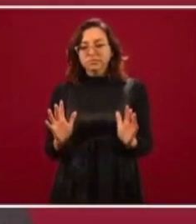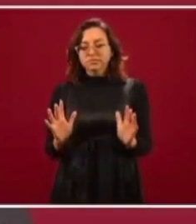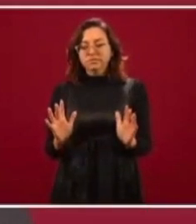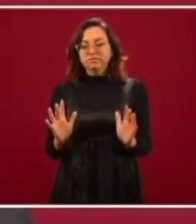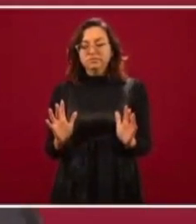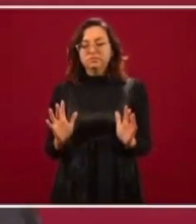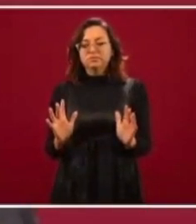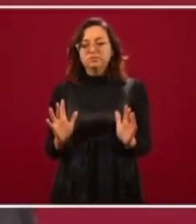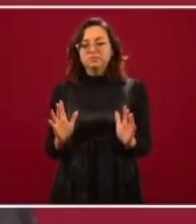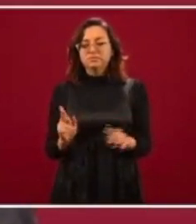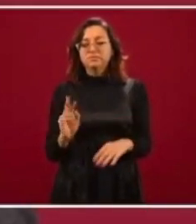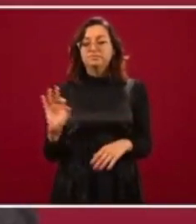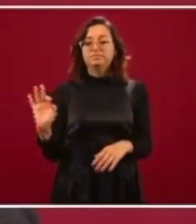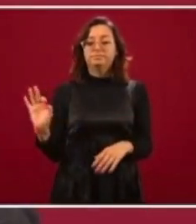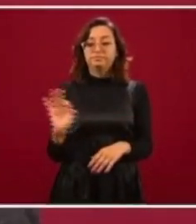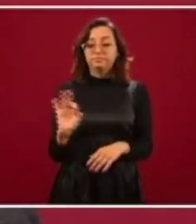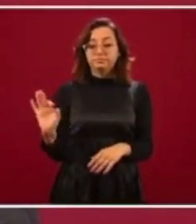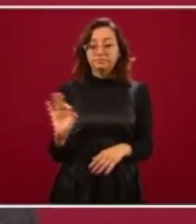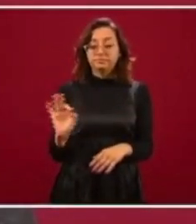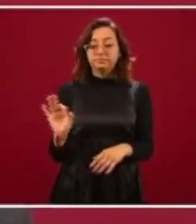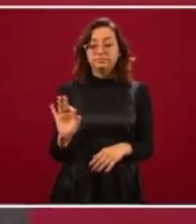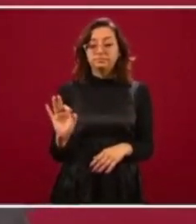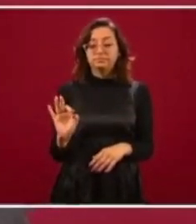se está